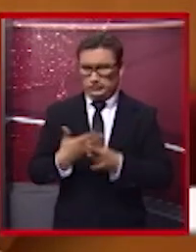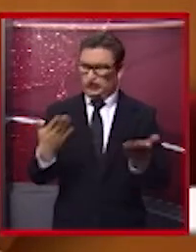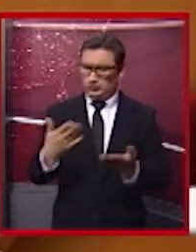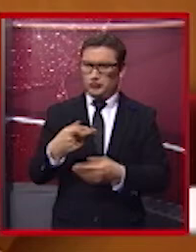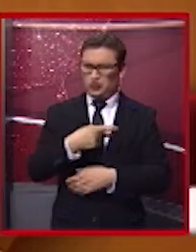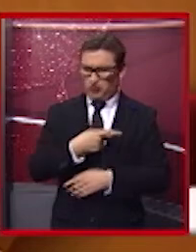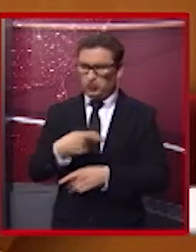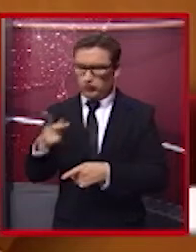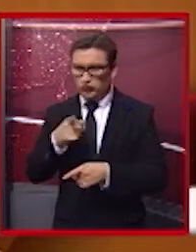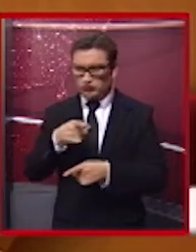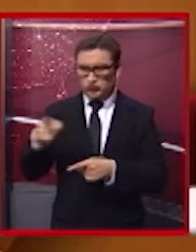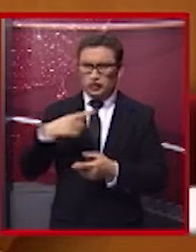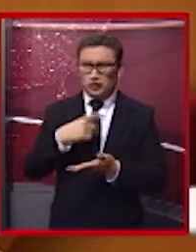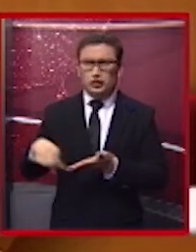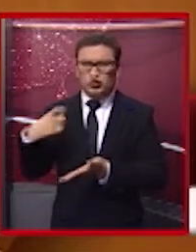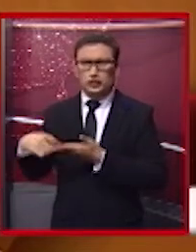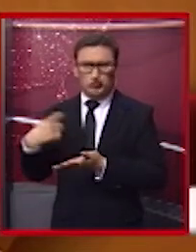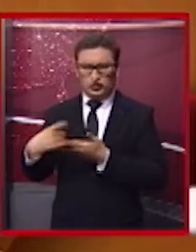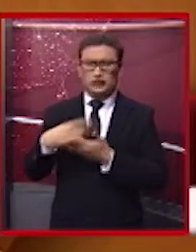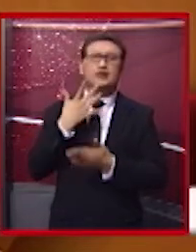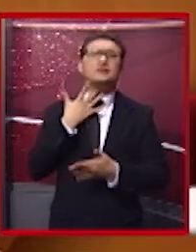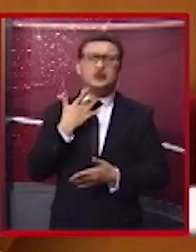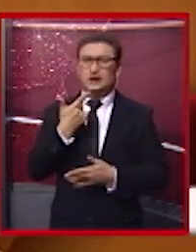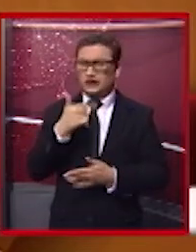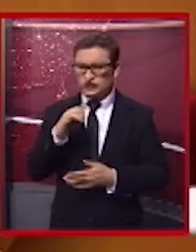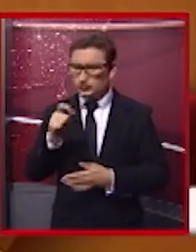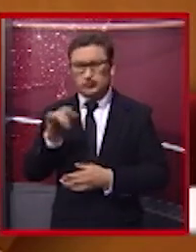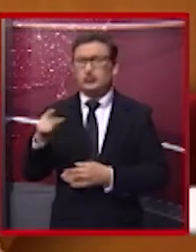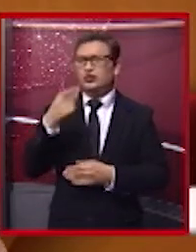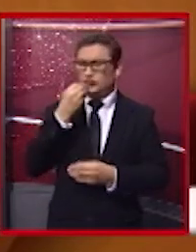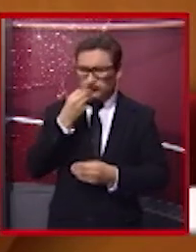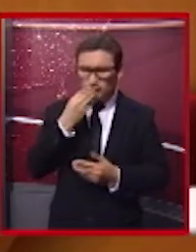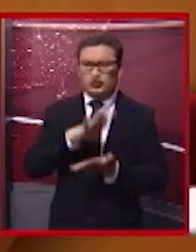gasolina, comen tortilla, pollo, leche, huevo.